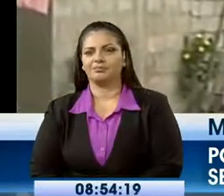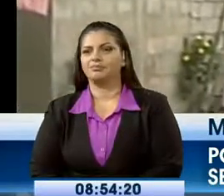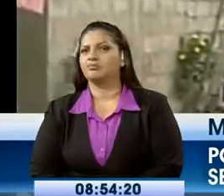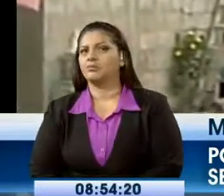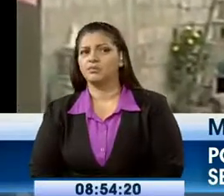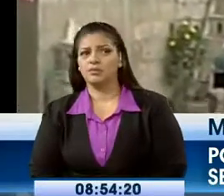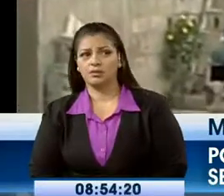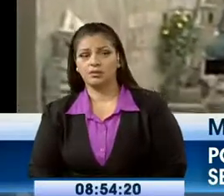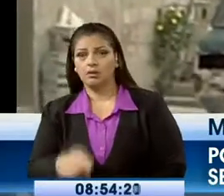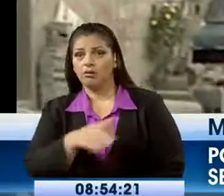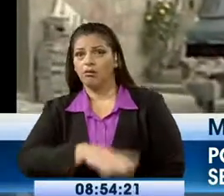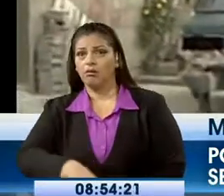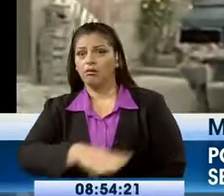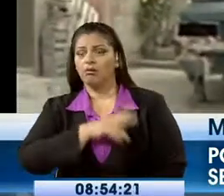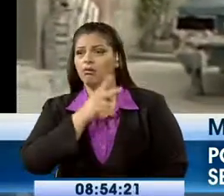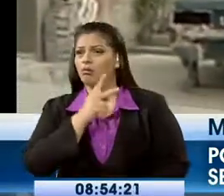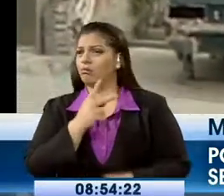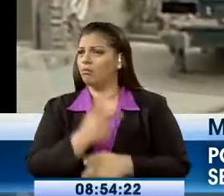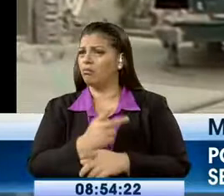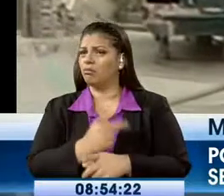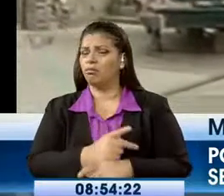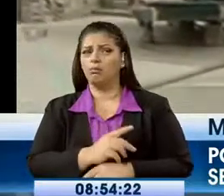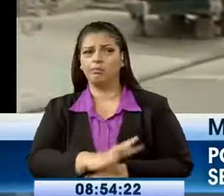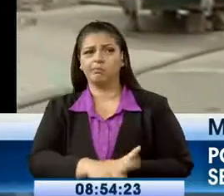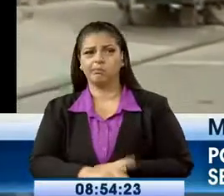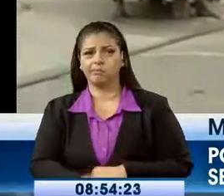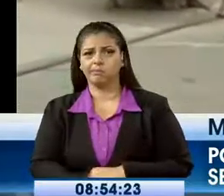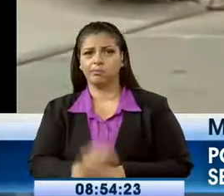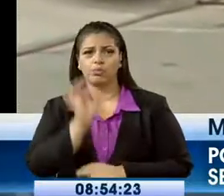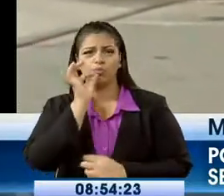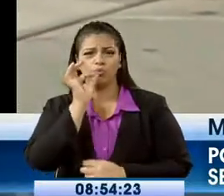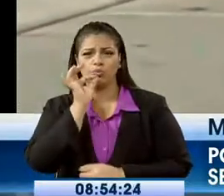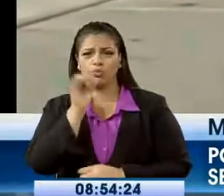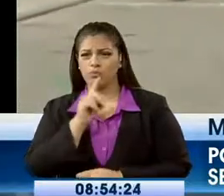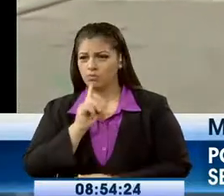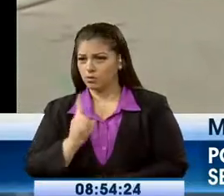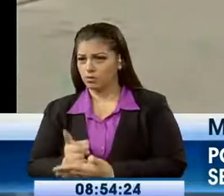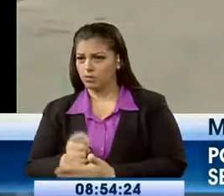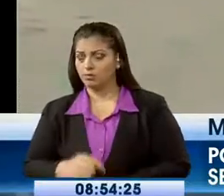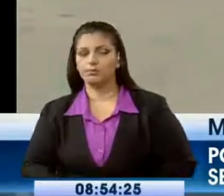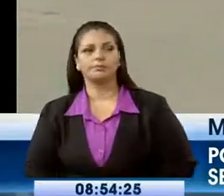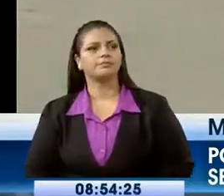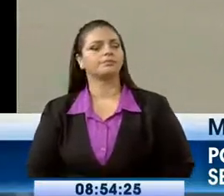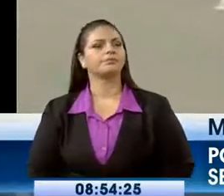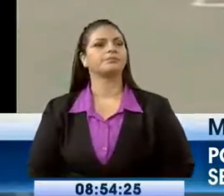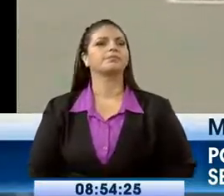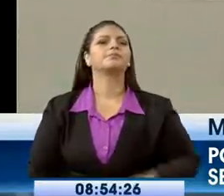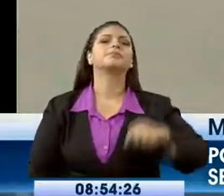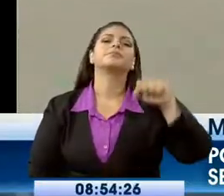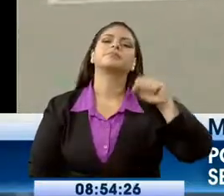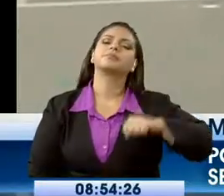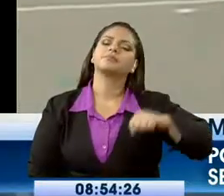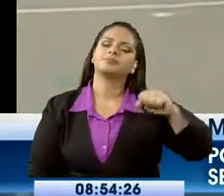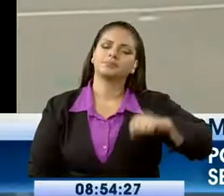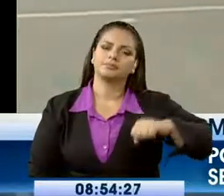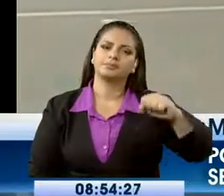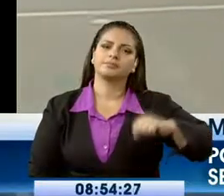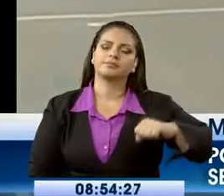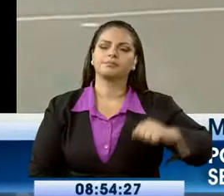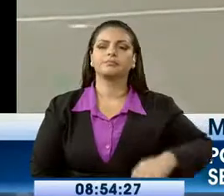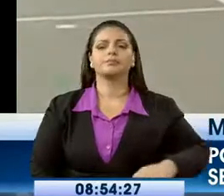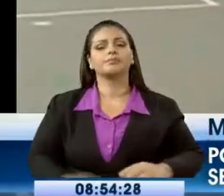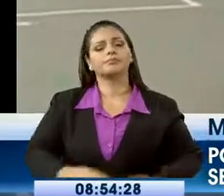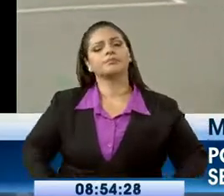hay problemas delictivos, ¿no? Ajá. Cuéntenos, ¿qué es lo que pasa por acá? De que hay que tener un poquito más cuidado,